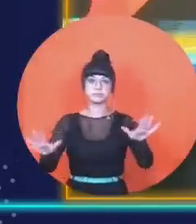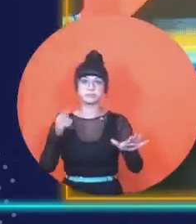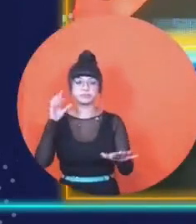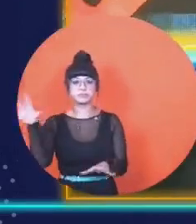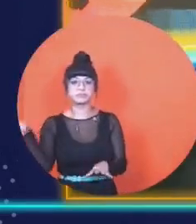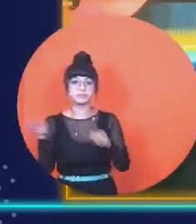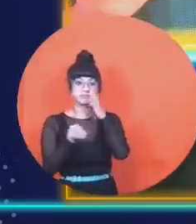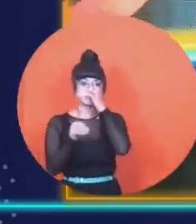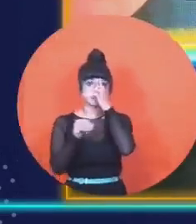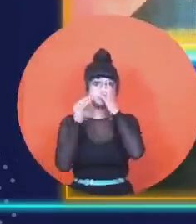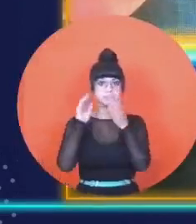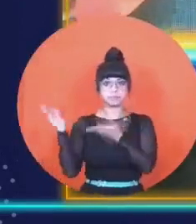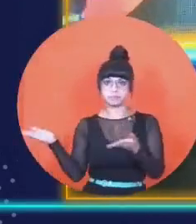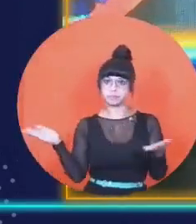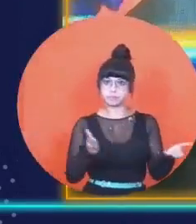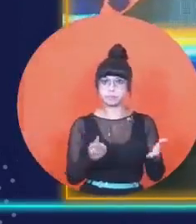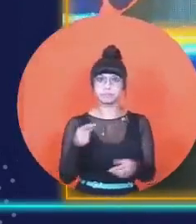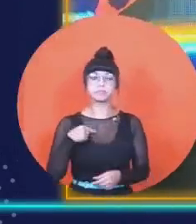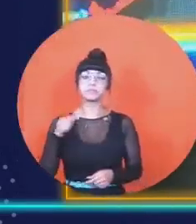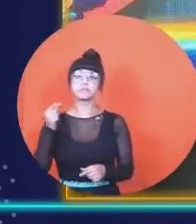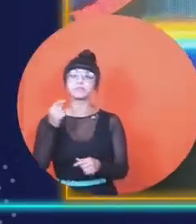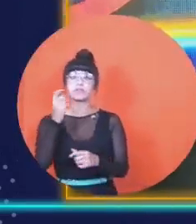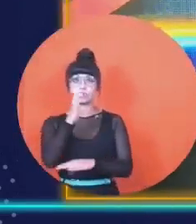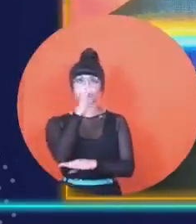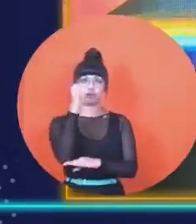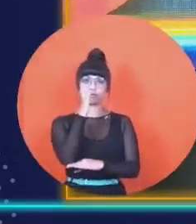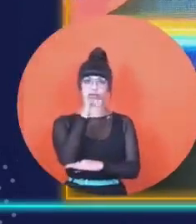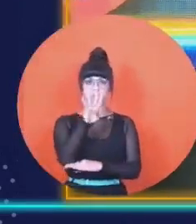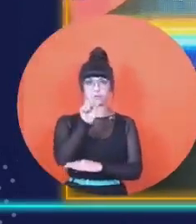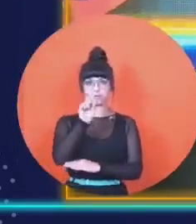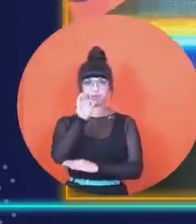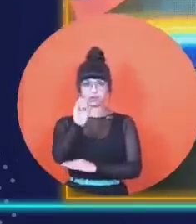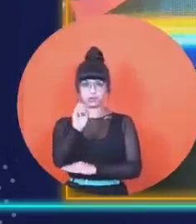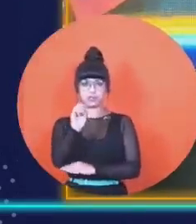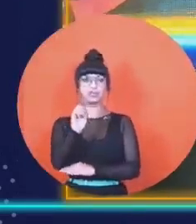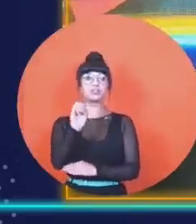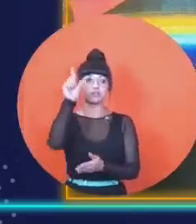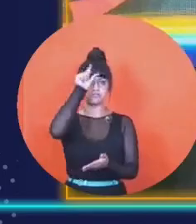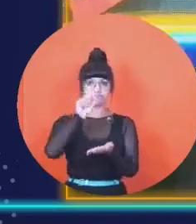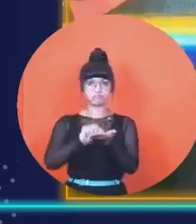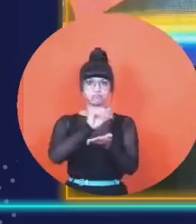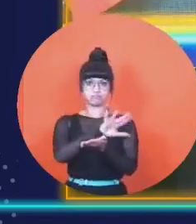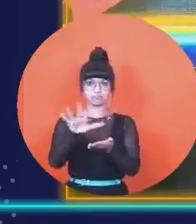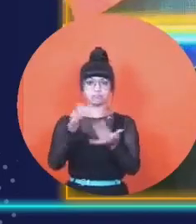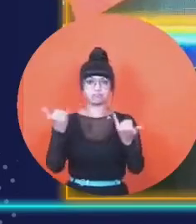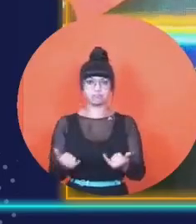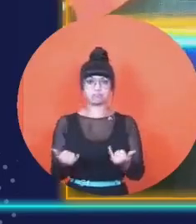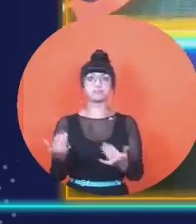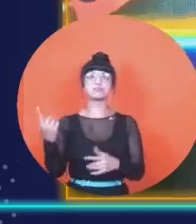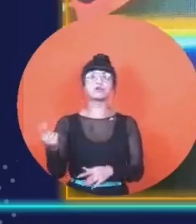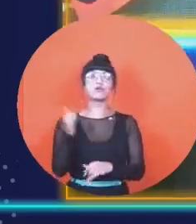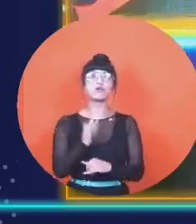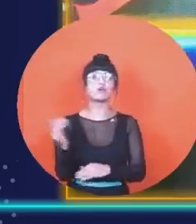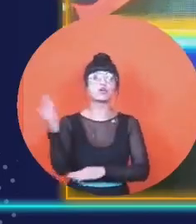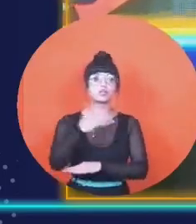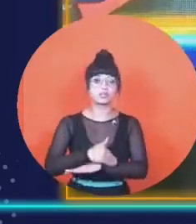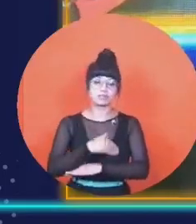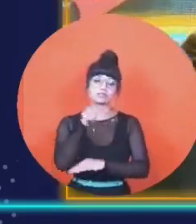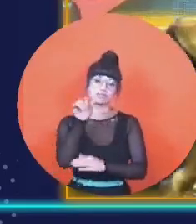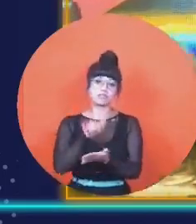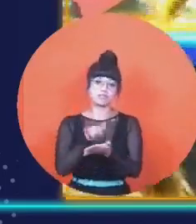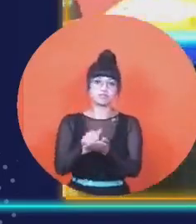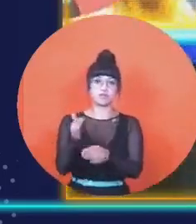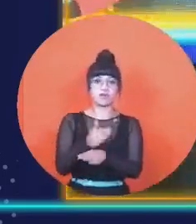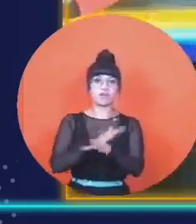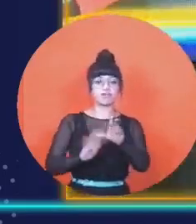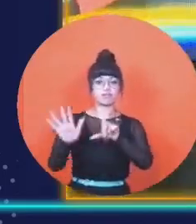nos acompañan de manera presencial, les brindamos un cordial saludo y también a quienes nos acompañan en nuestra transmisión vía streaming